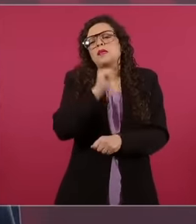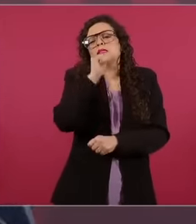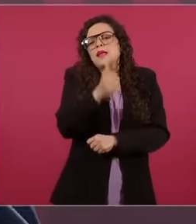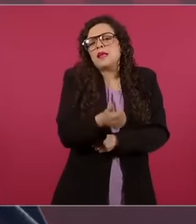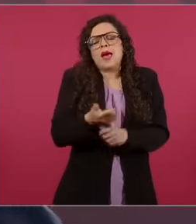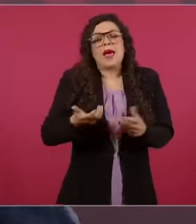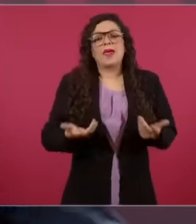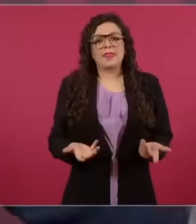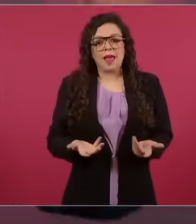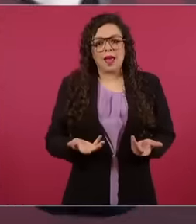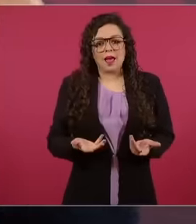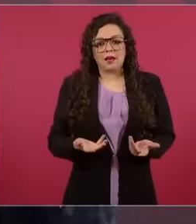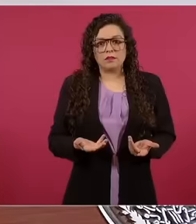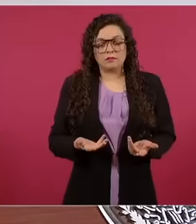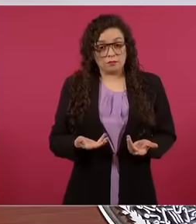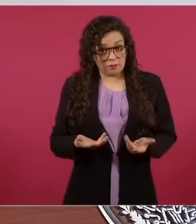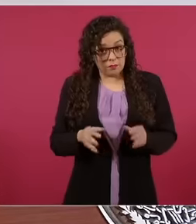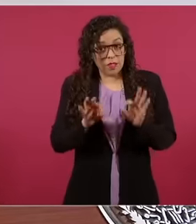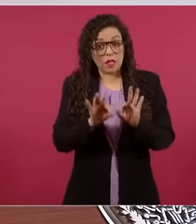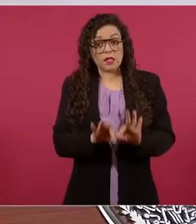Que lleven notarios,